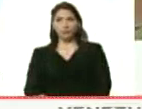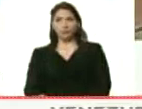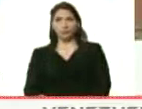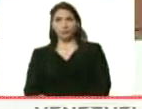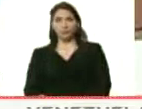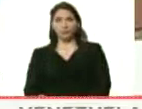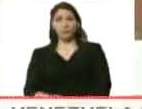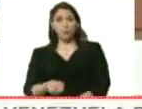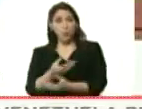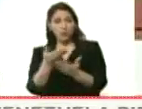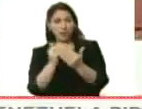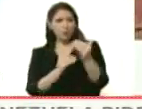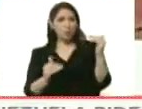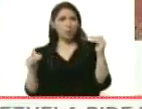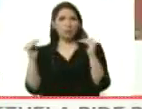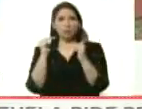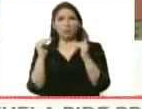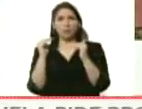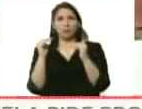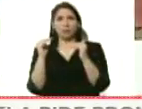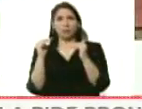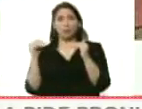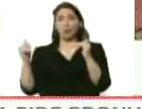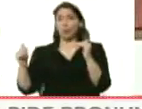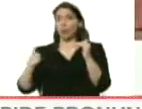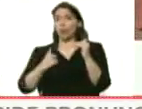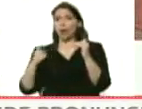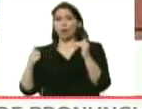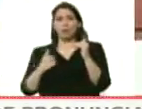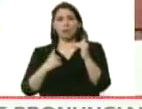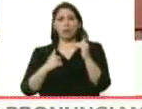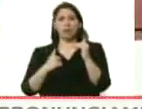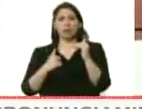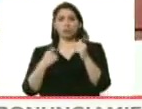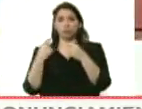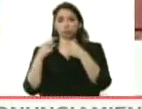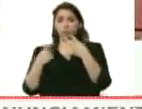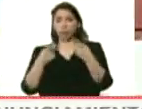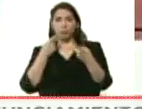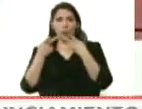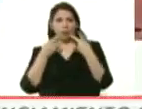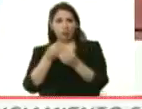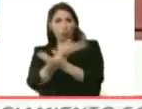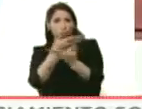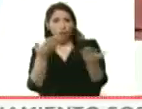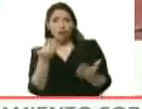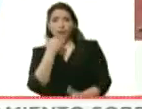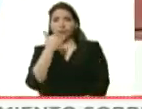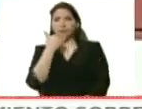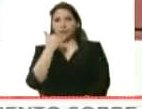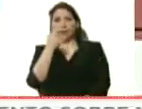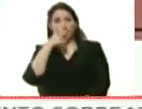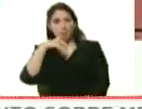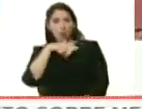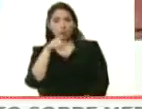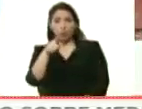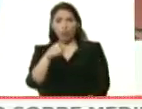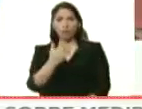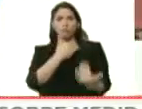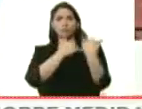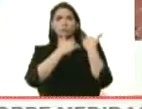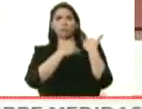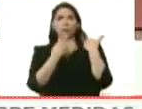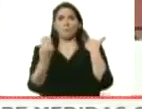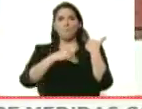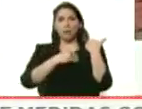por encima de cualquier consideración política. Ustedes son el pueblo. Y representan lo